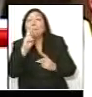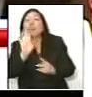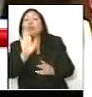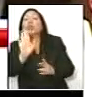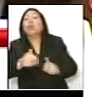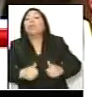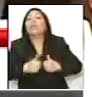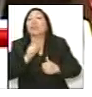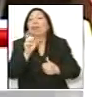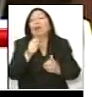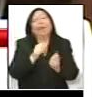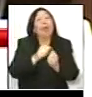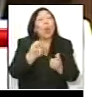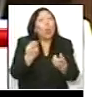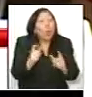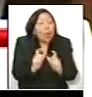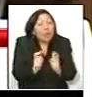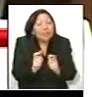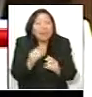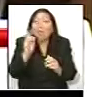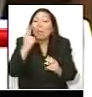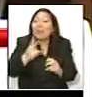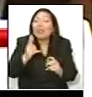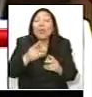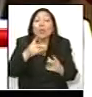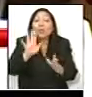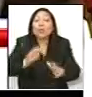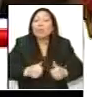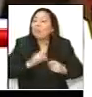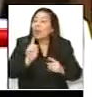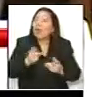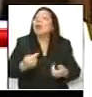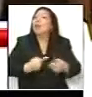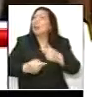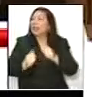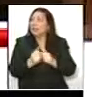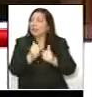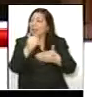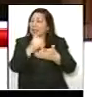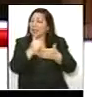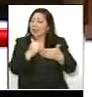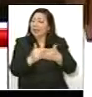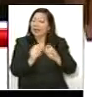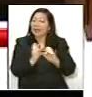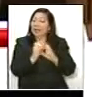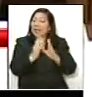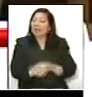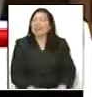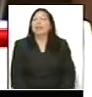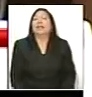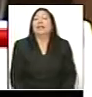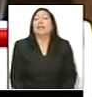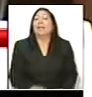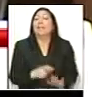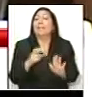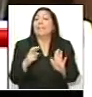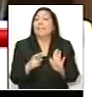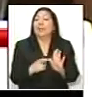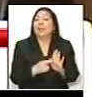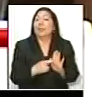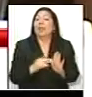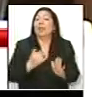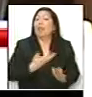Entonces, voy a poner al voto en primer lugar que se incluya en la agenda del día el proyecto del